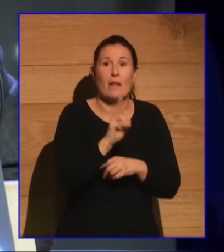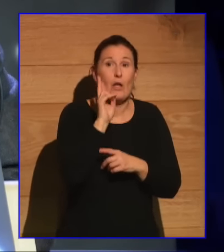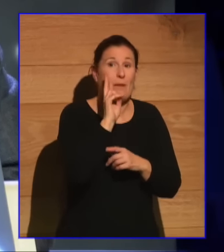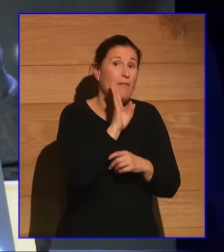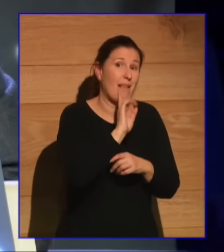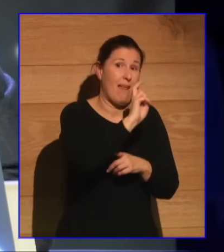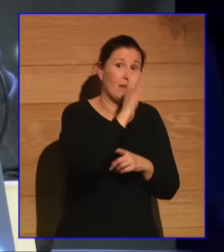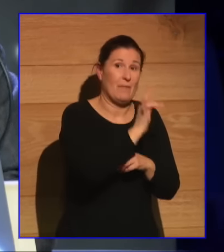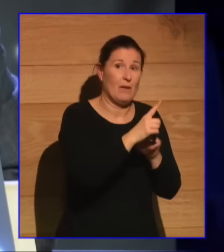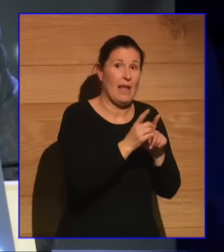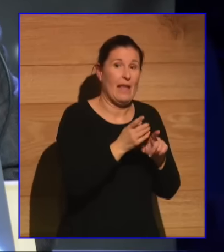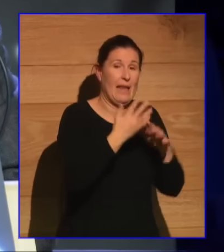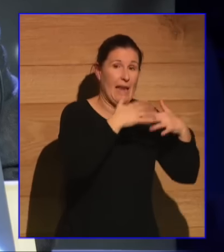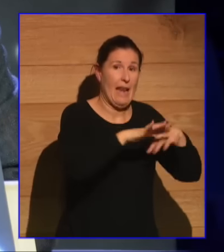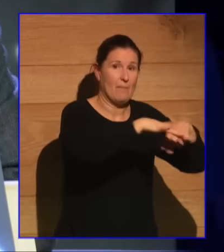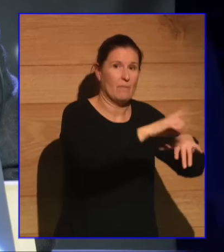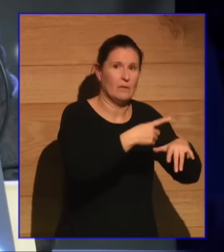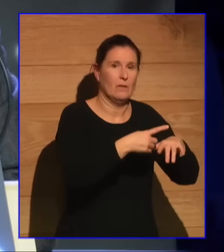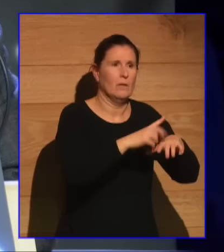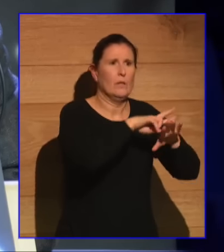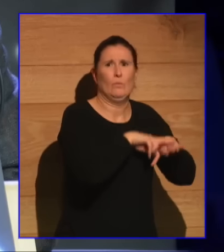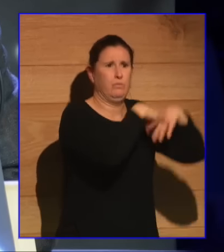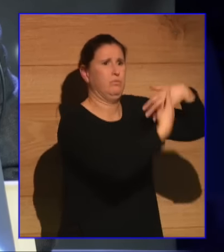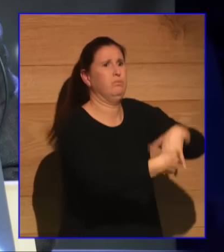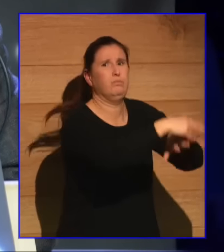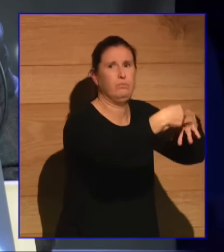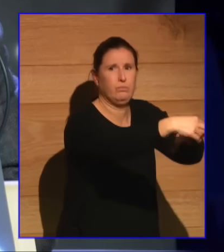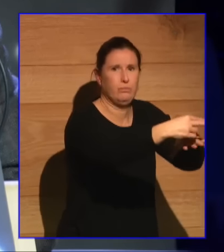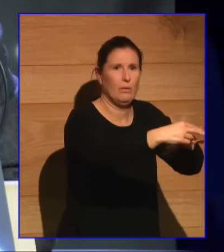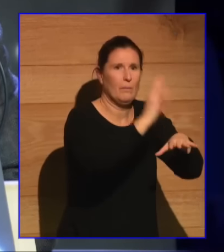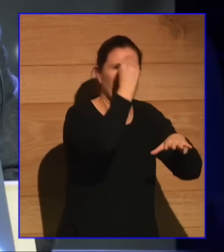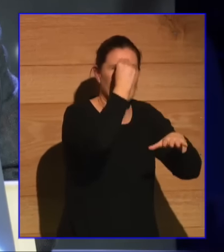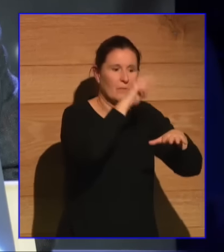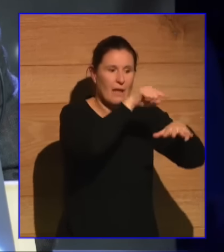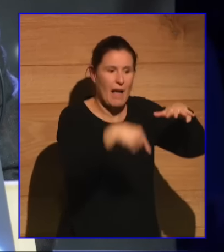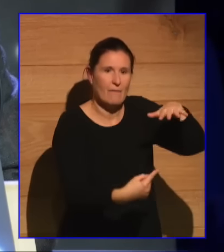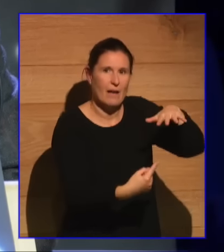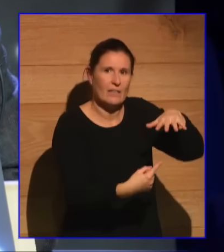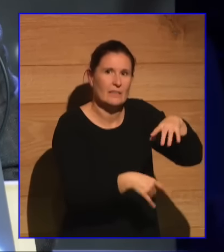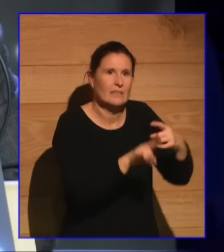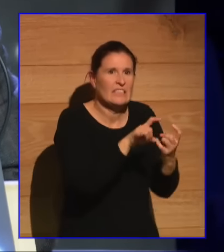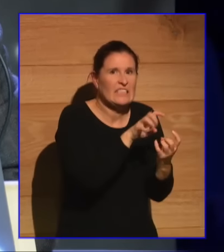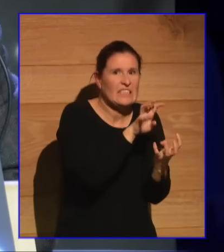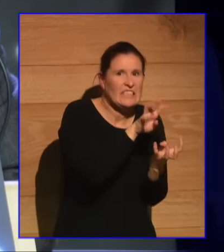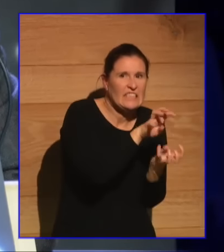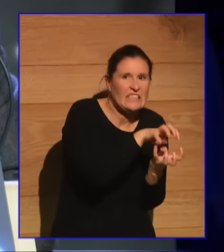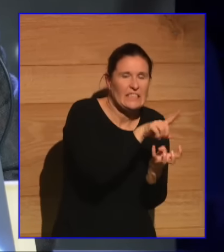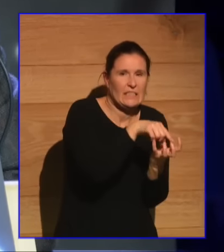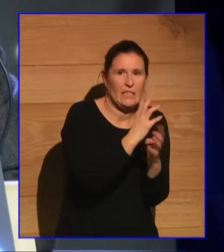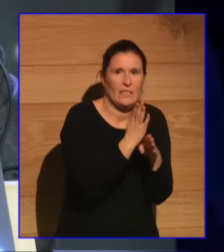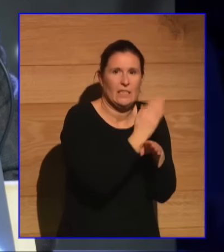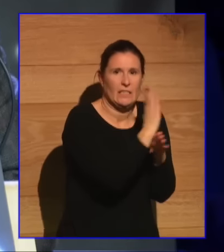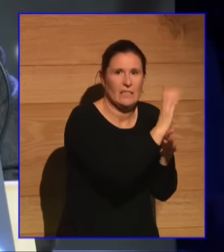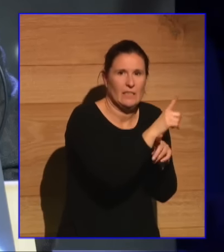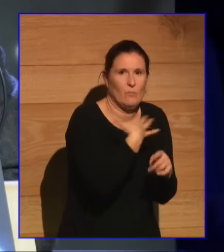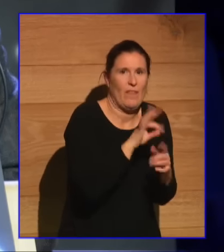cuando alguien de repente es arrastrado y deducimos que debajo las fauces de un enorme escualo están haciendo el trabajo